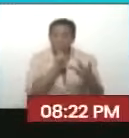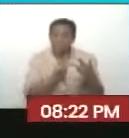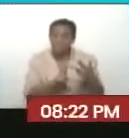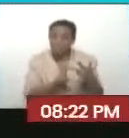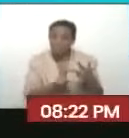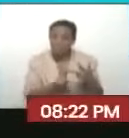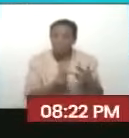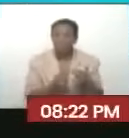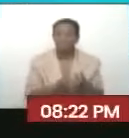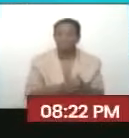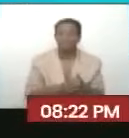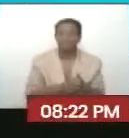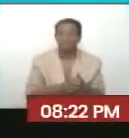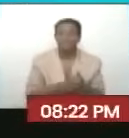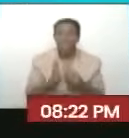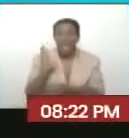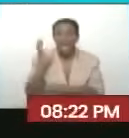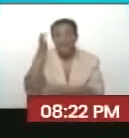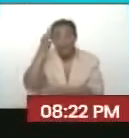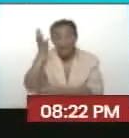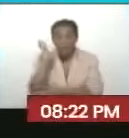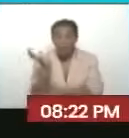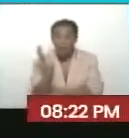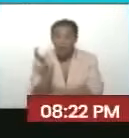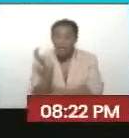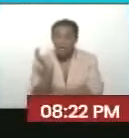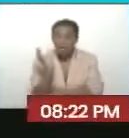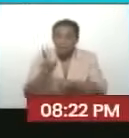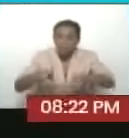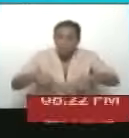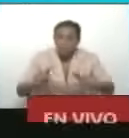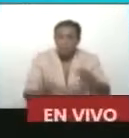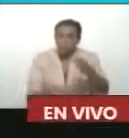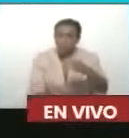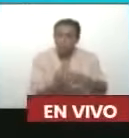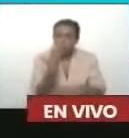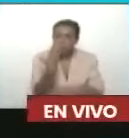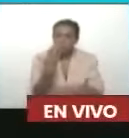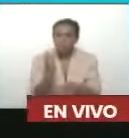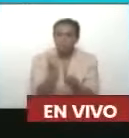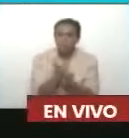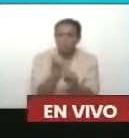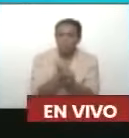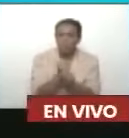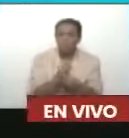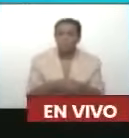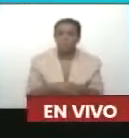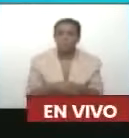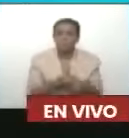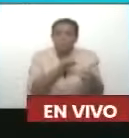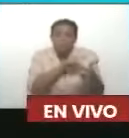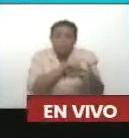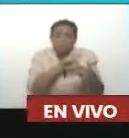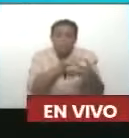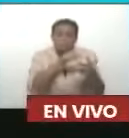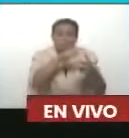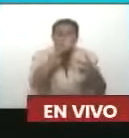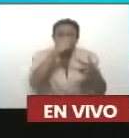profunda. El Congreso de la nueva época. Y hemos ido cabalgando,